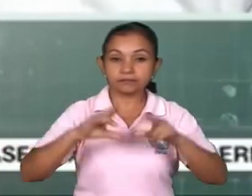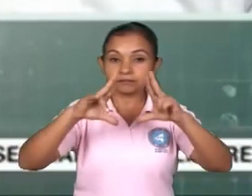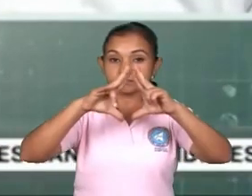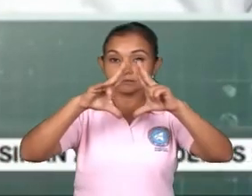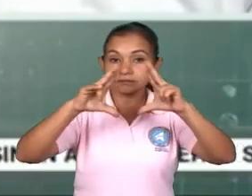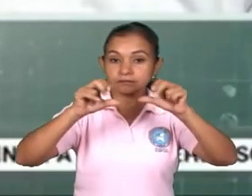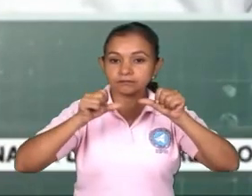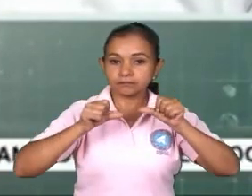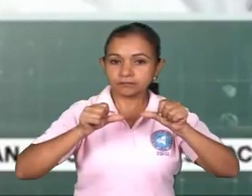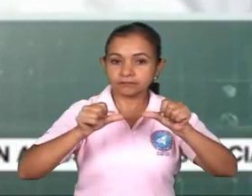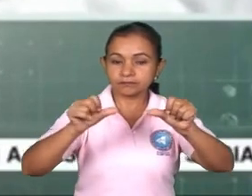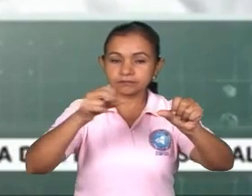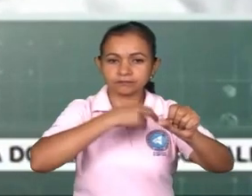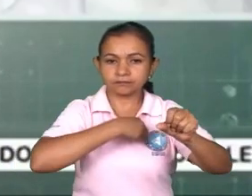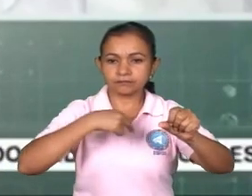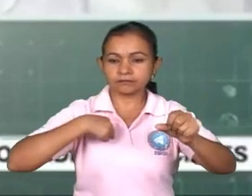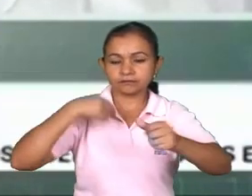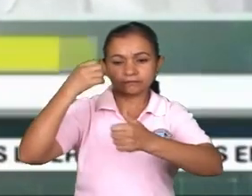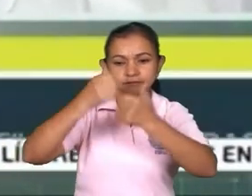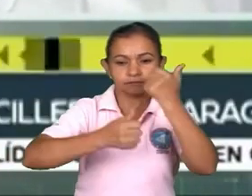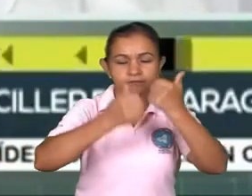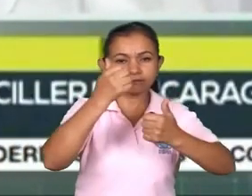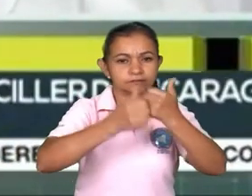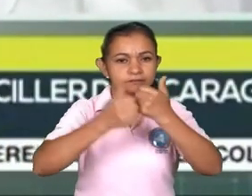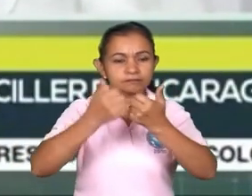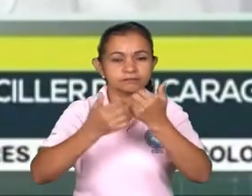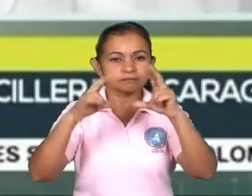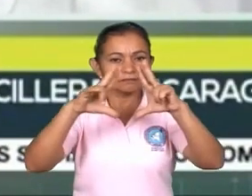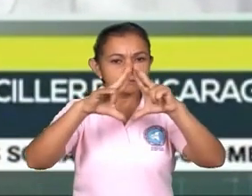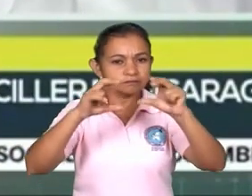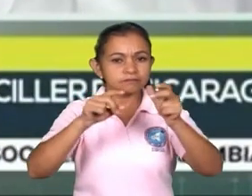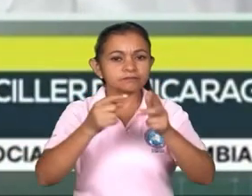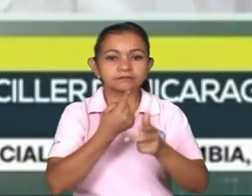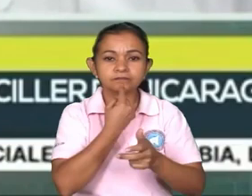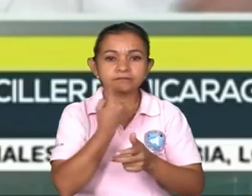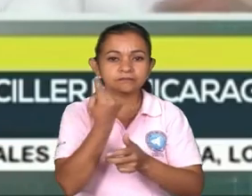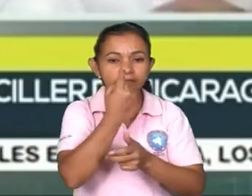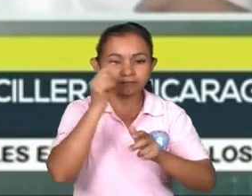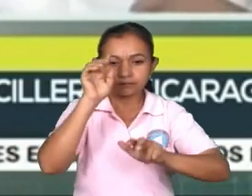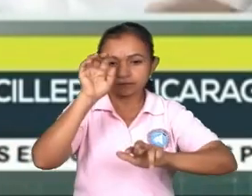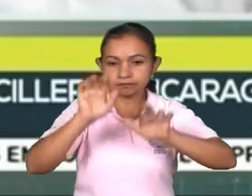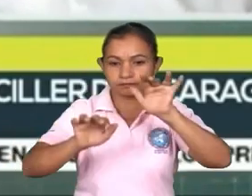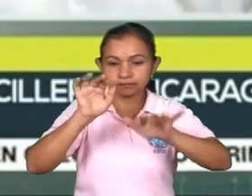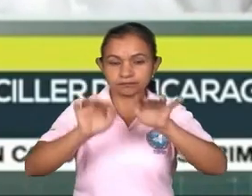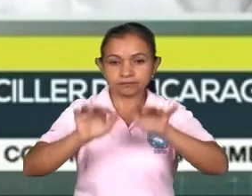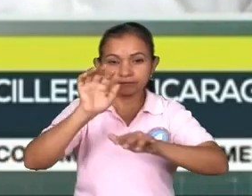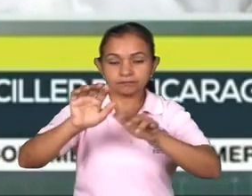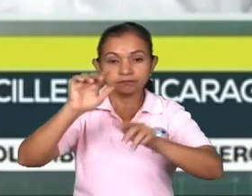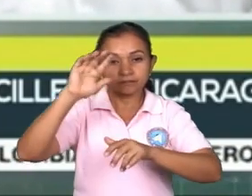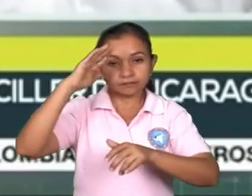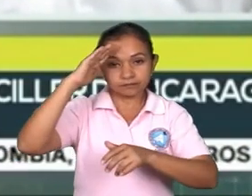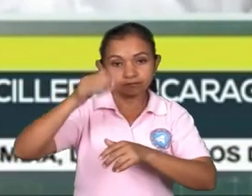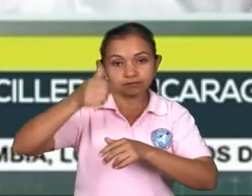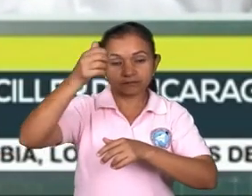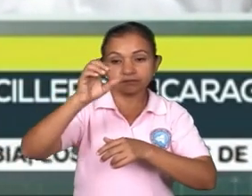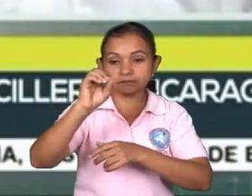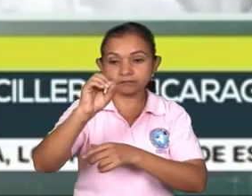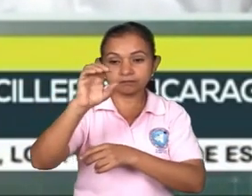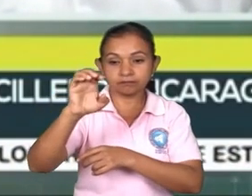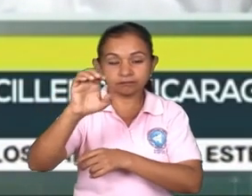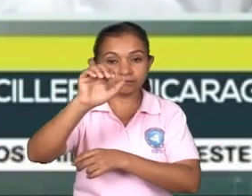Nicaragua continúa denunciando las acciones injerencistas emprendidas por el secretario general de la Organización de los Estados Americanos,